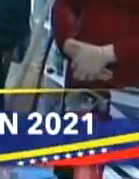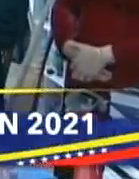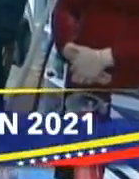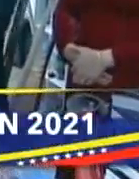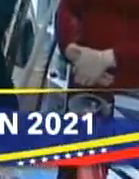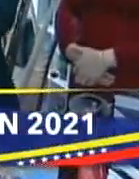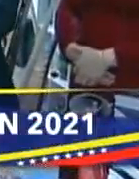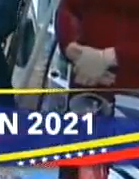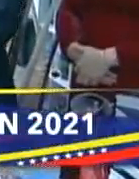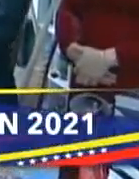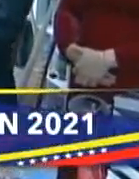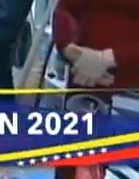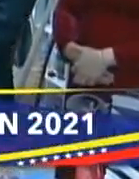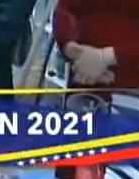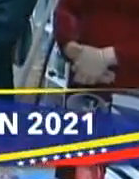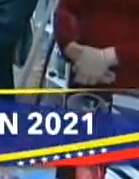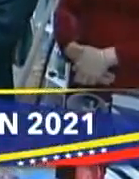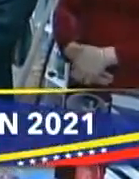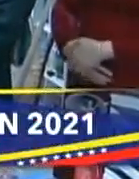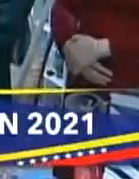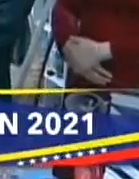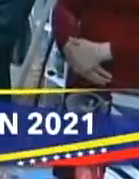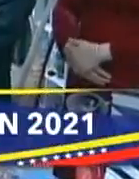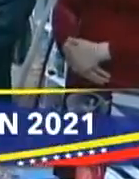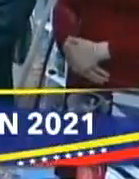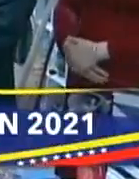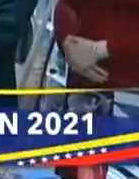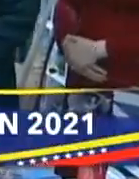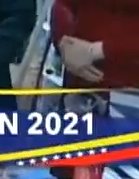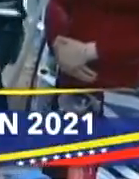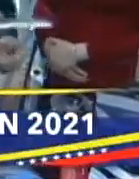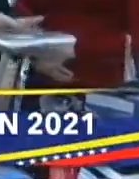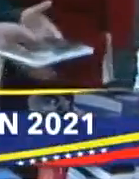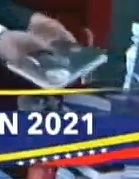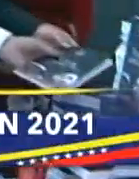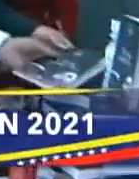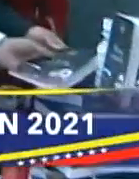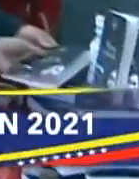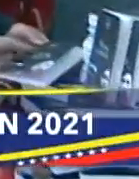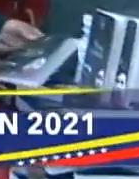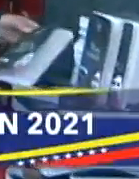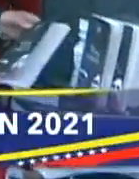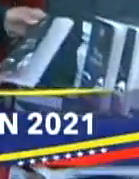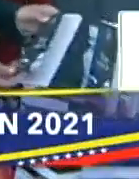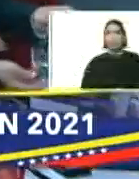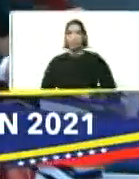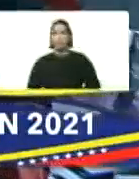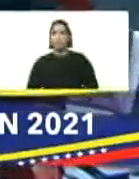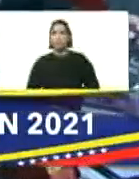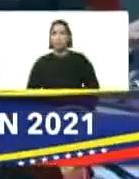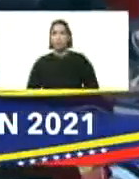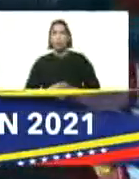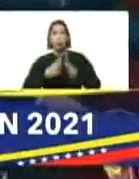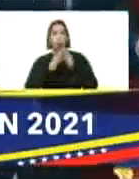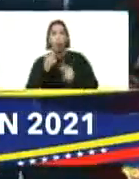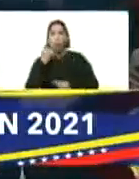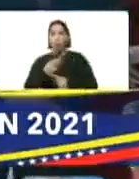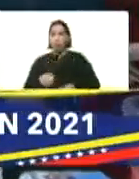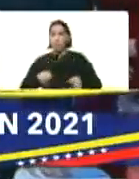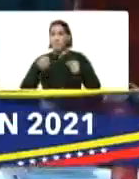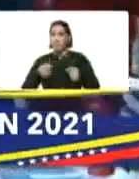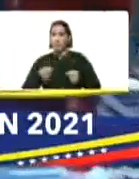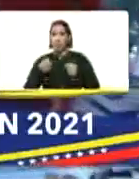él. Nguyễn Văn Trỗi, héroe de los pueblos. Excelente. Todo esto hay que hacer un mercadito,